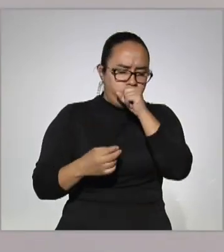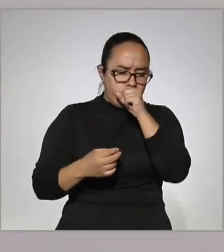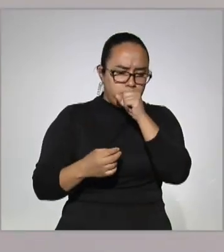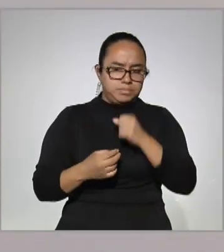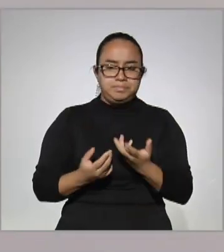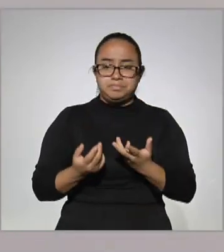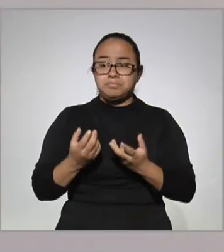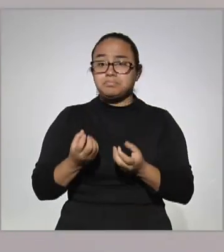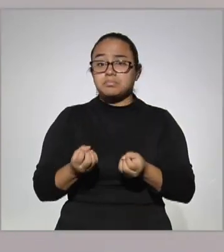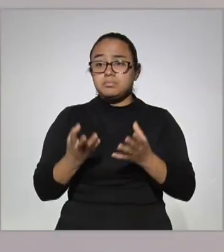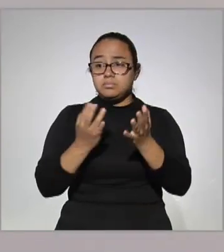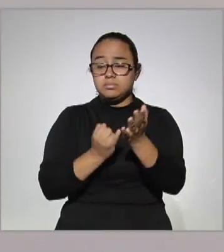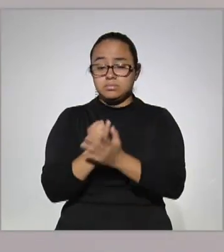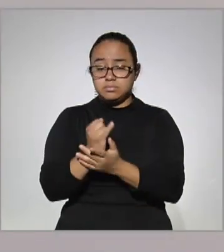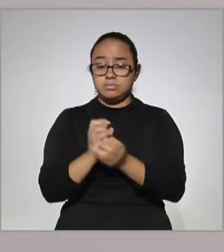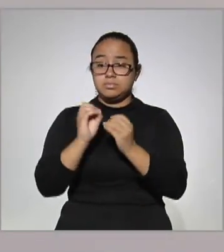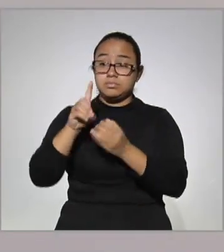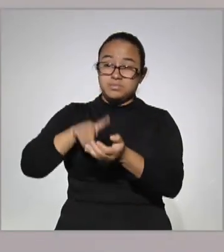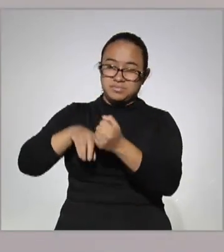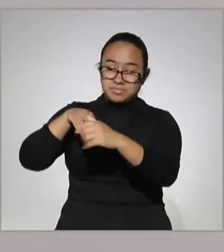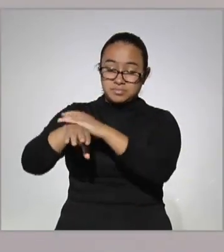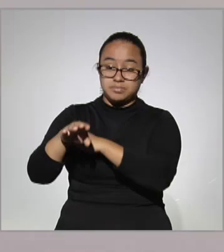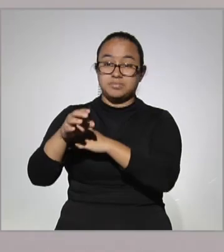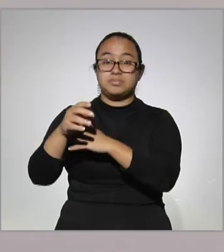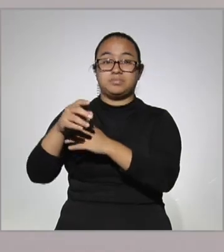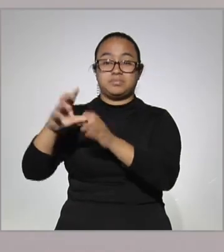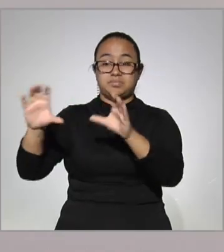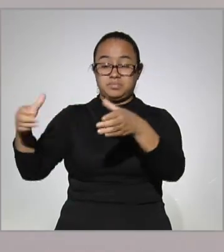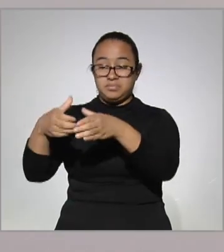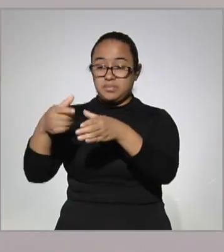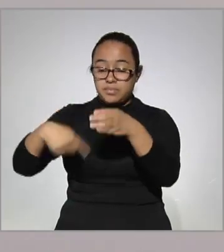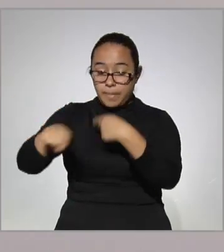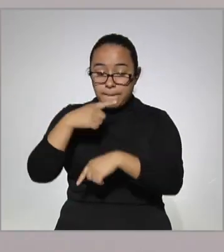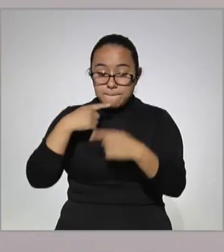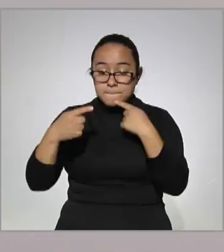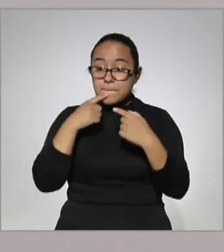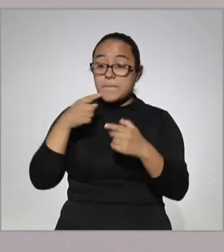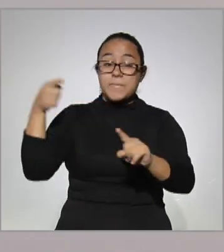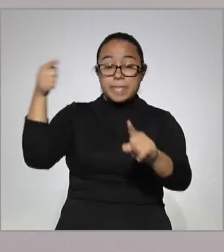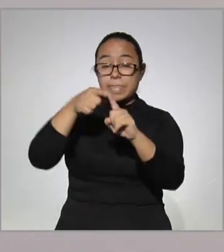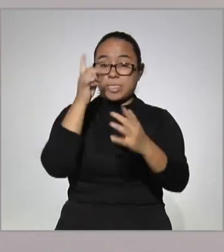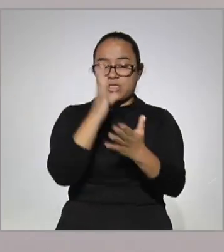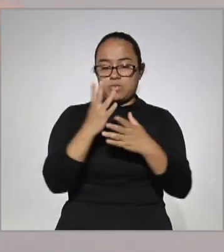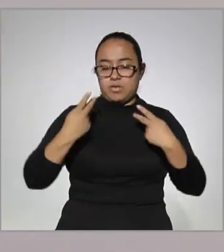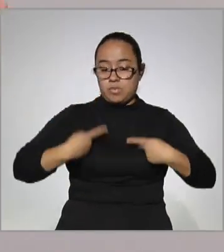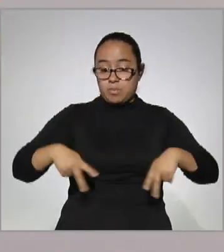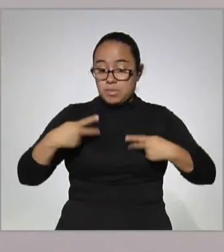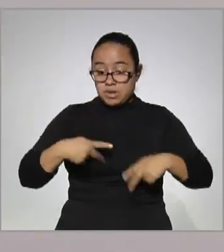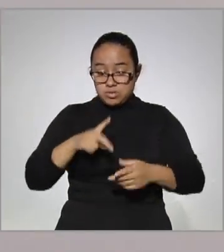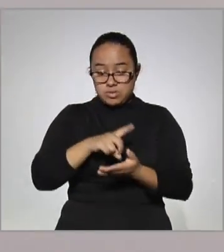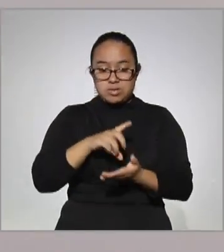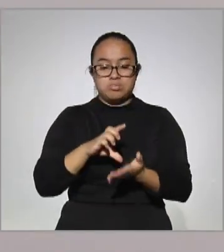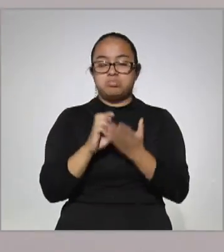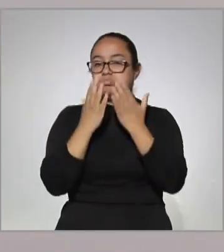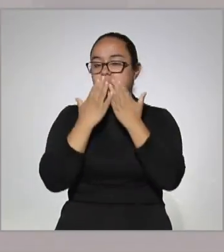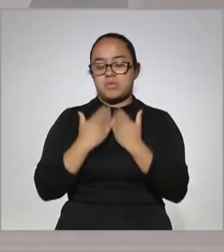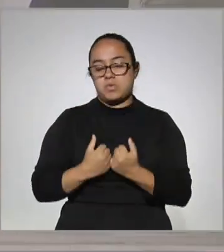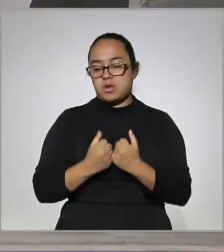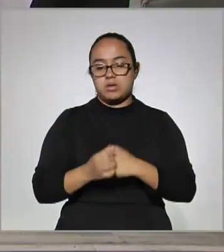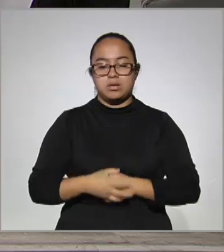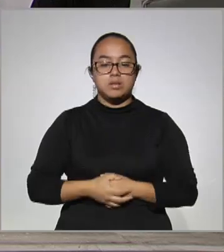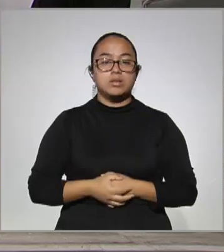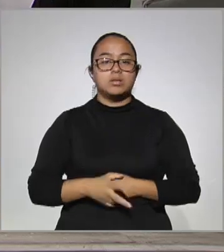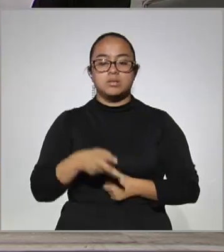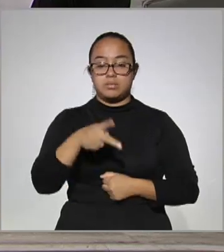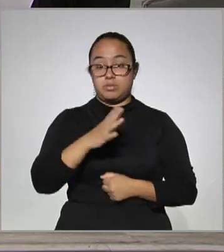menos que yo sepa, o como colegio que sepamos, que se dedique precisamente a las personas con discapacidad en cualquiera de sus características, no hay. Pero yo